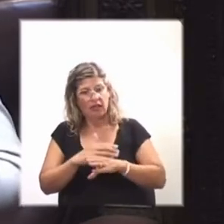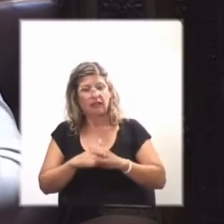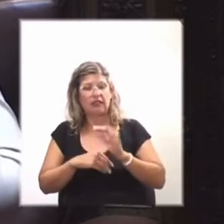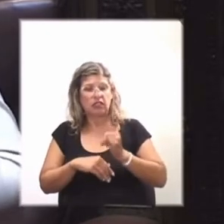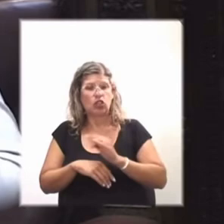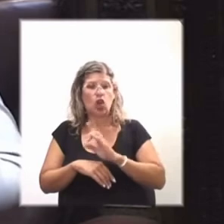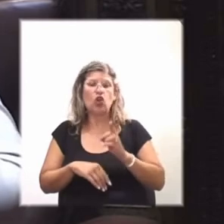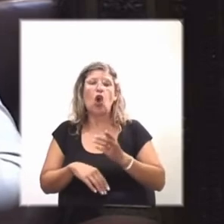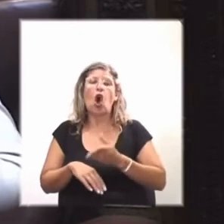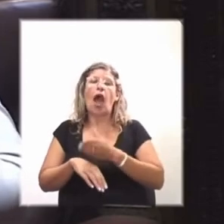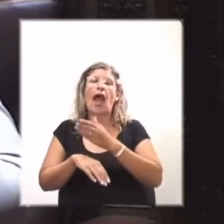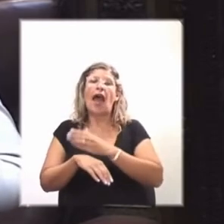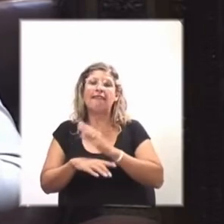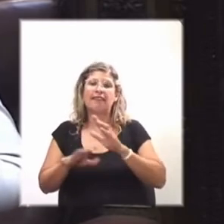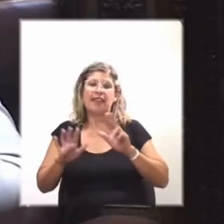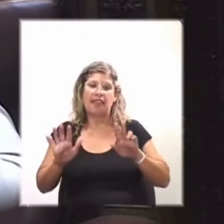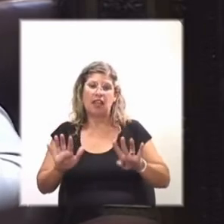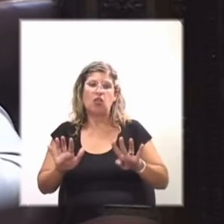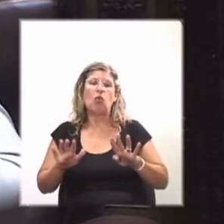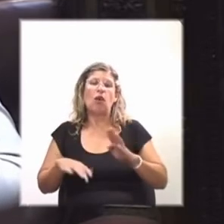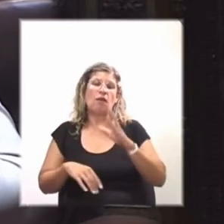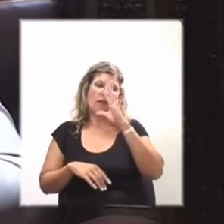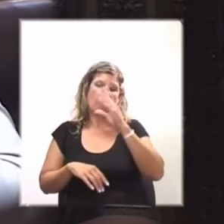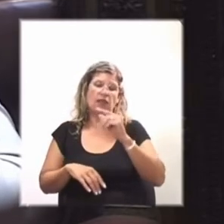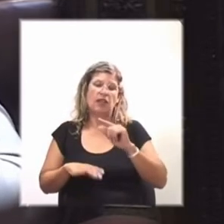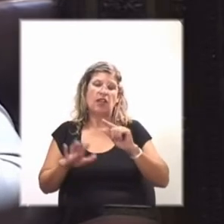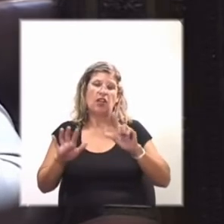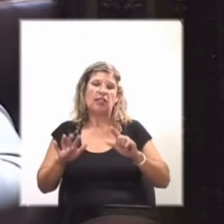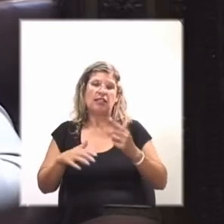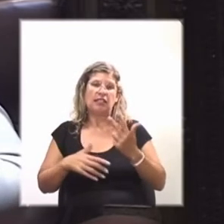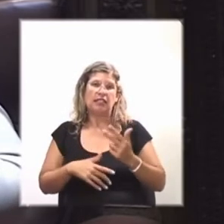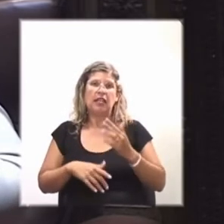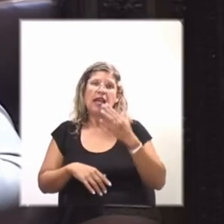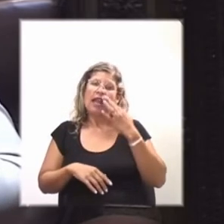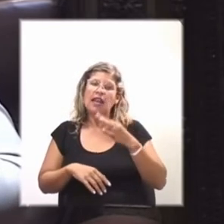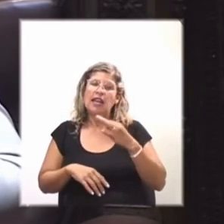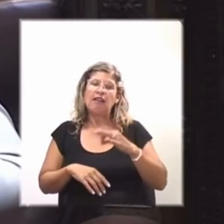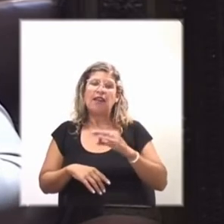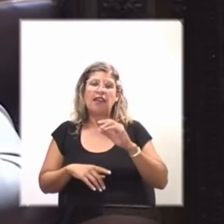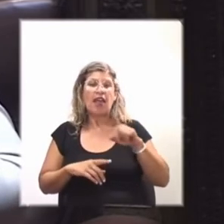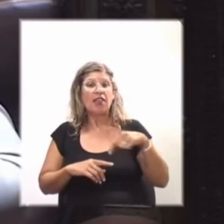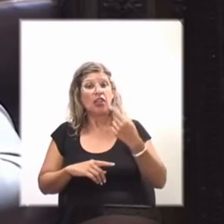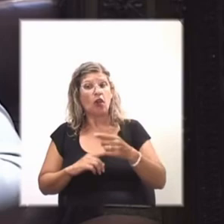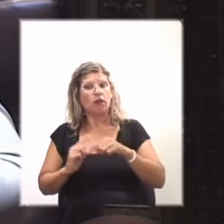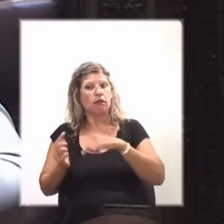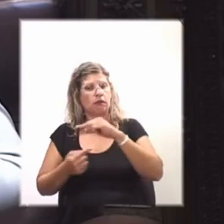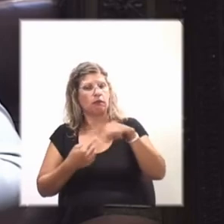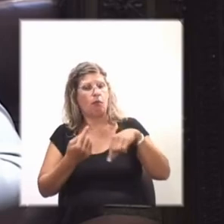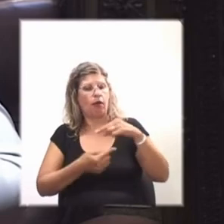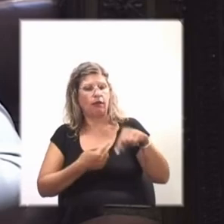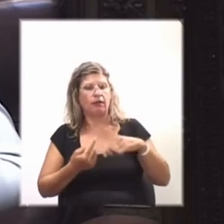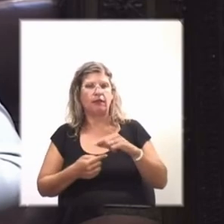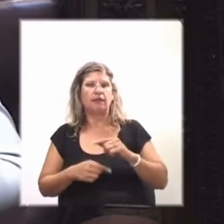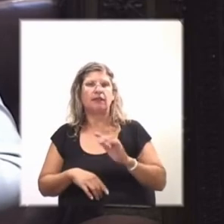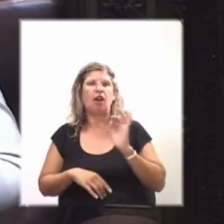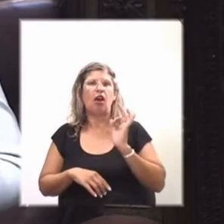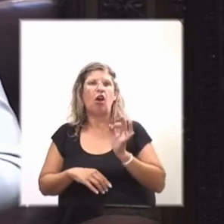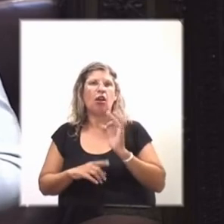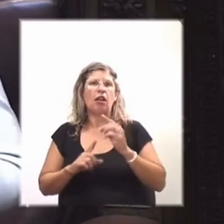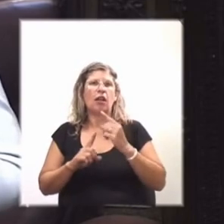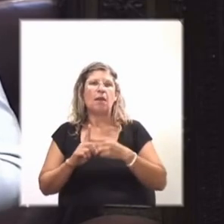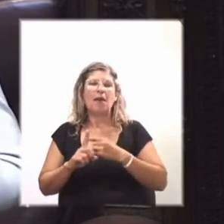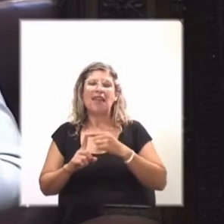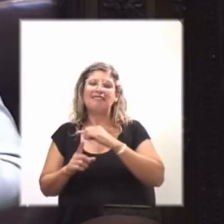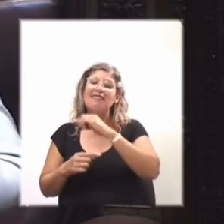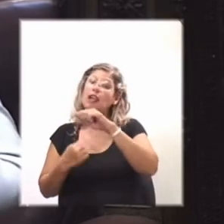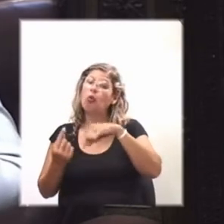febrero del 73? La verdad y otros rumores. Octubre había sido el mes de los